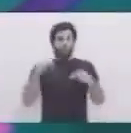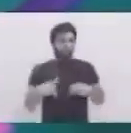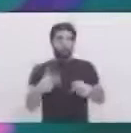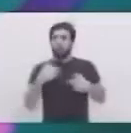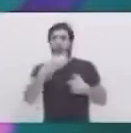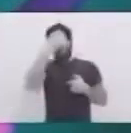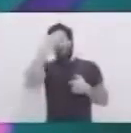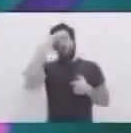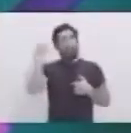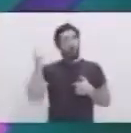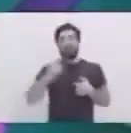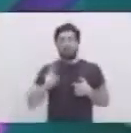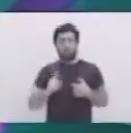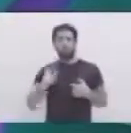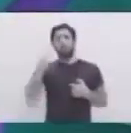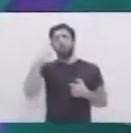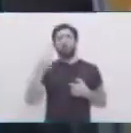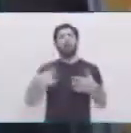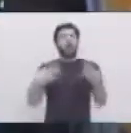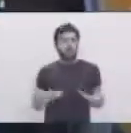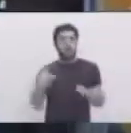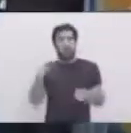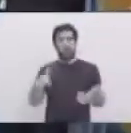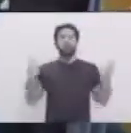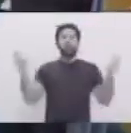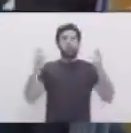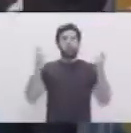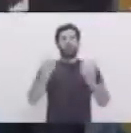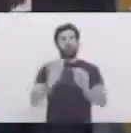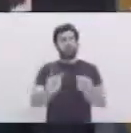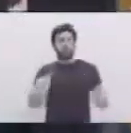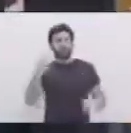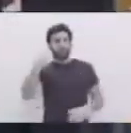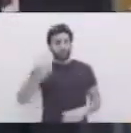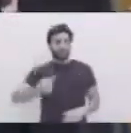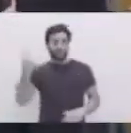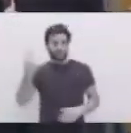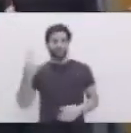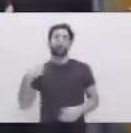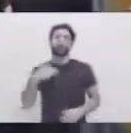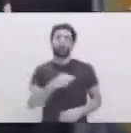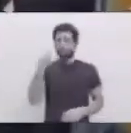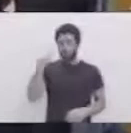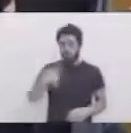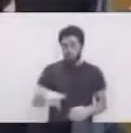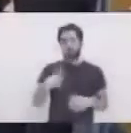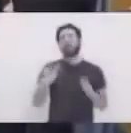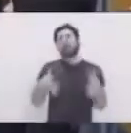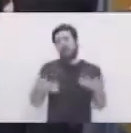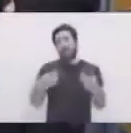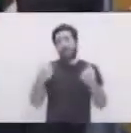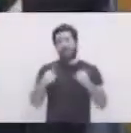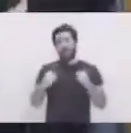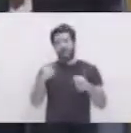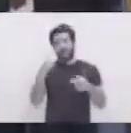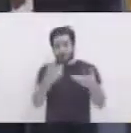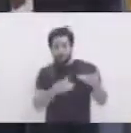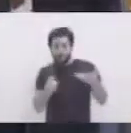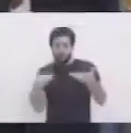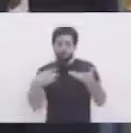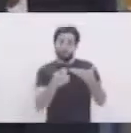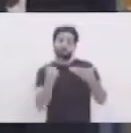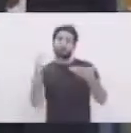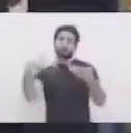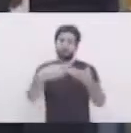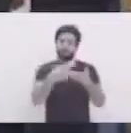perder la fiesta de celebración del Día del Niño. Así que hoy vamos a hacer una pequeña manualidad que nos va a ayudar a